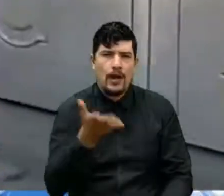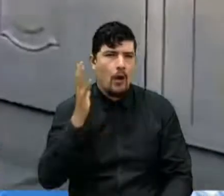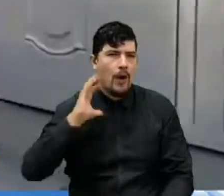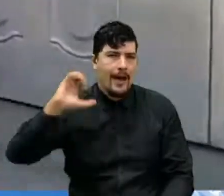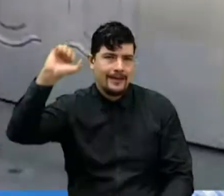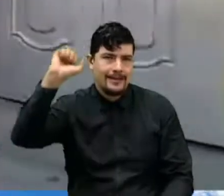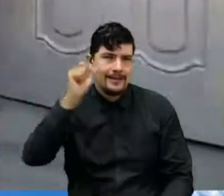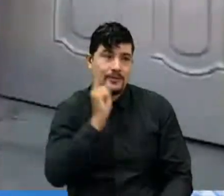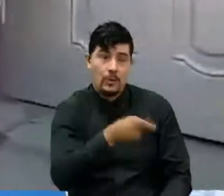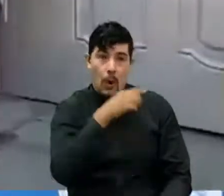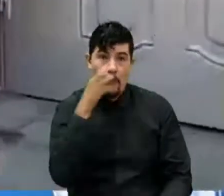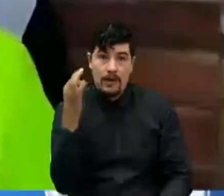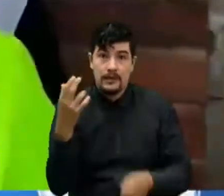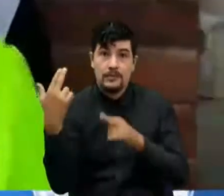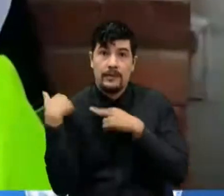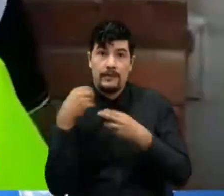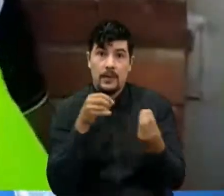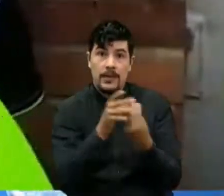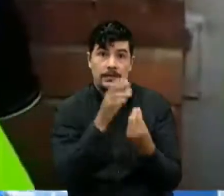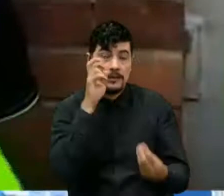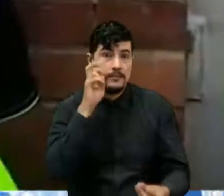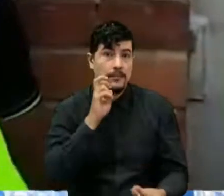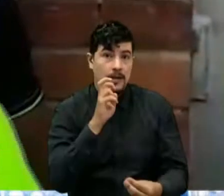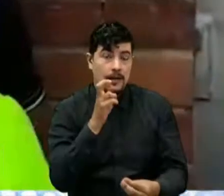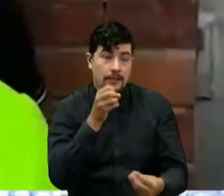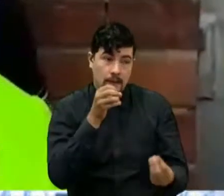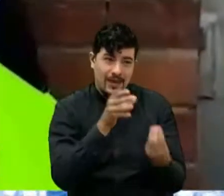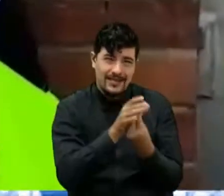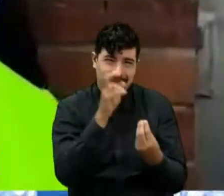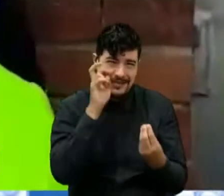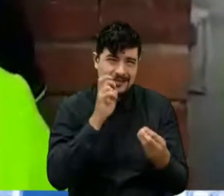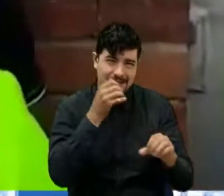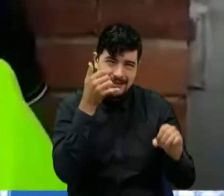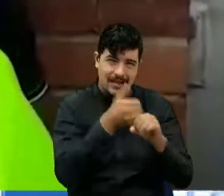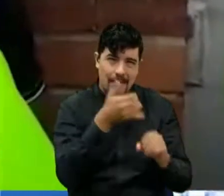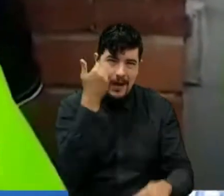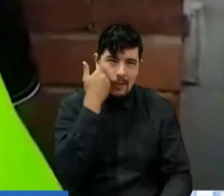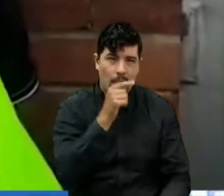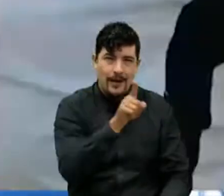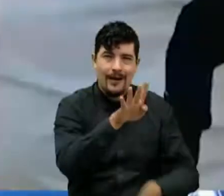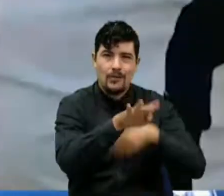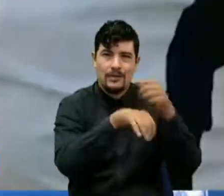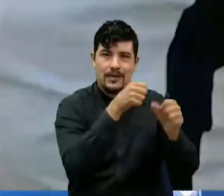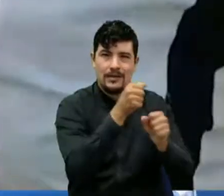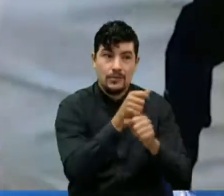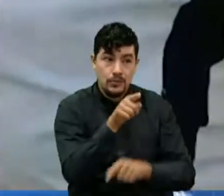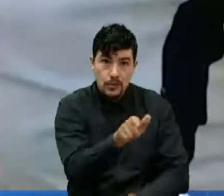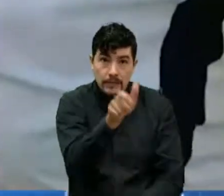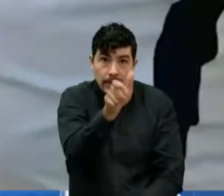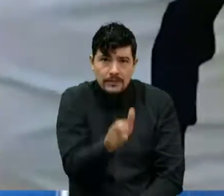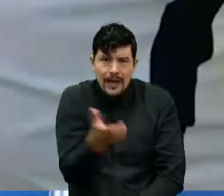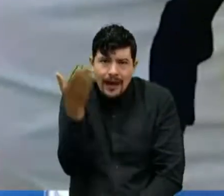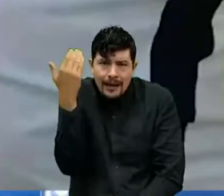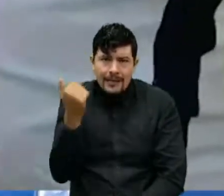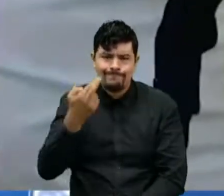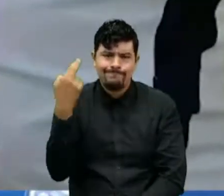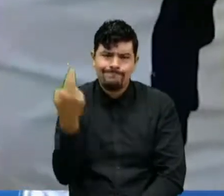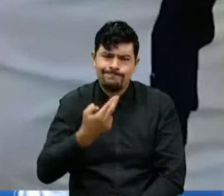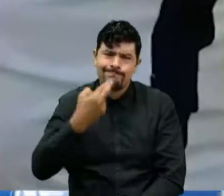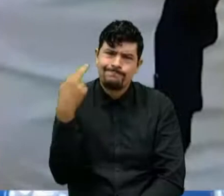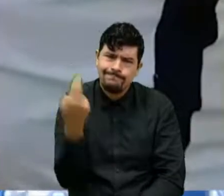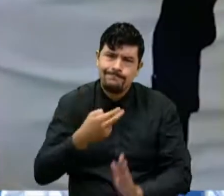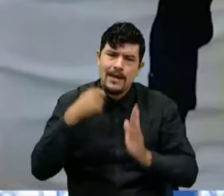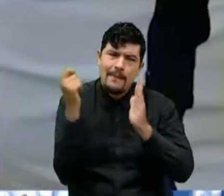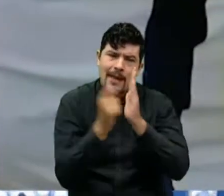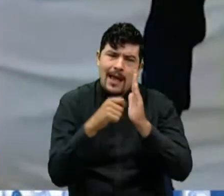menor de 14 años en concurso homogéneo y sucesivo. Según las autoridades, esta persona en repetidas ocasiones accedió a